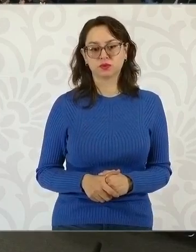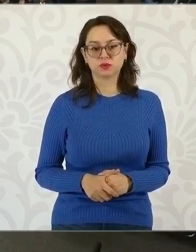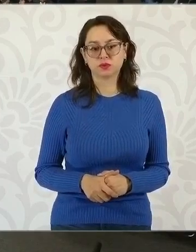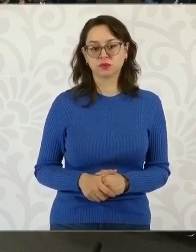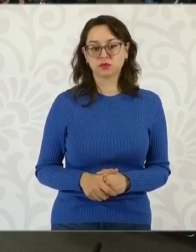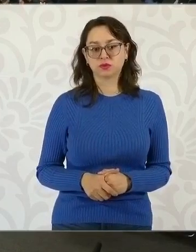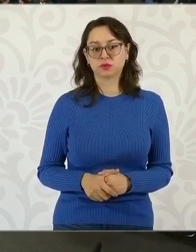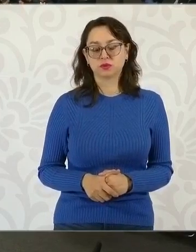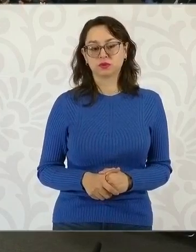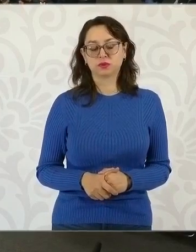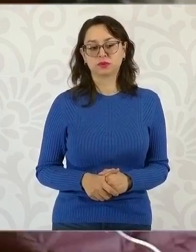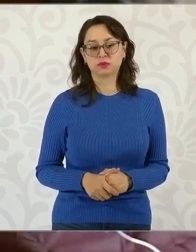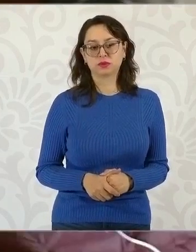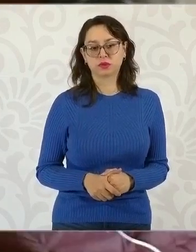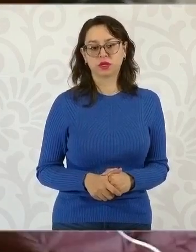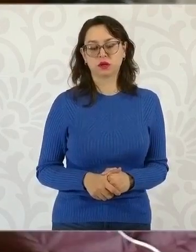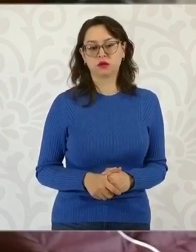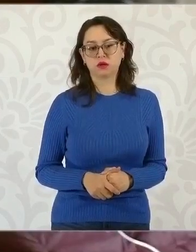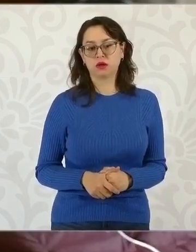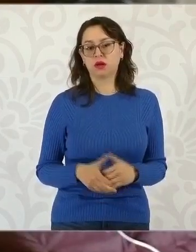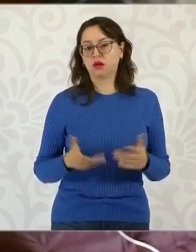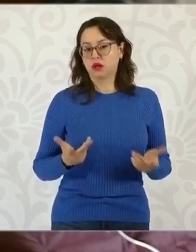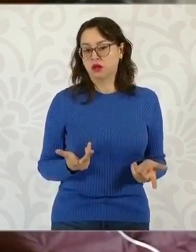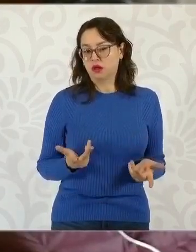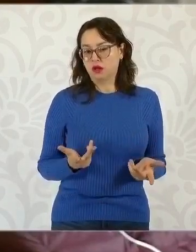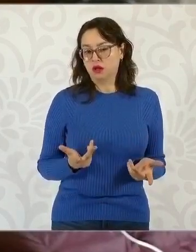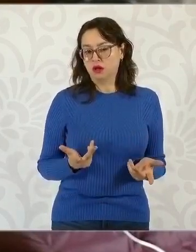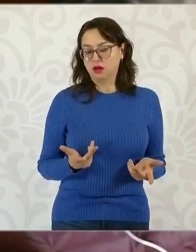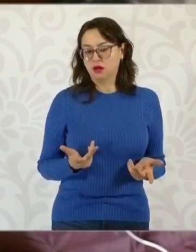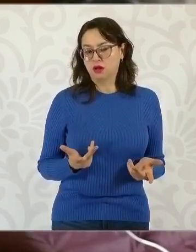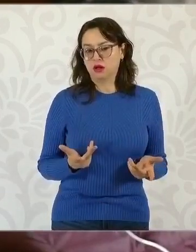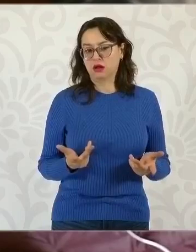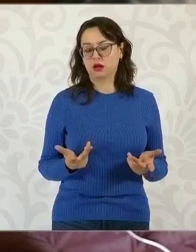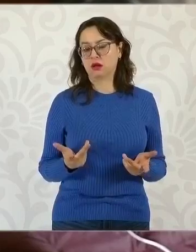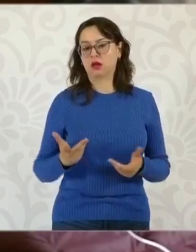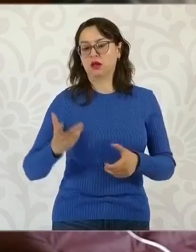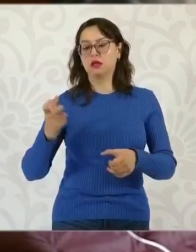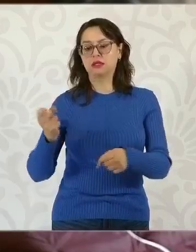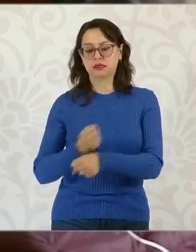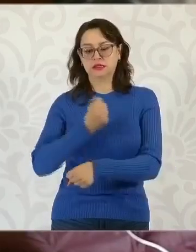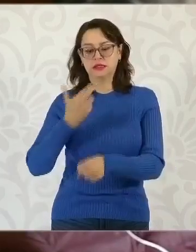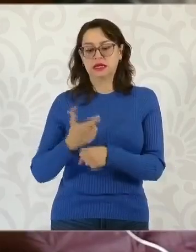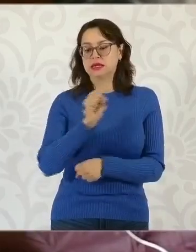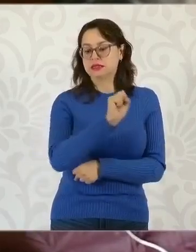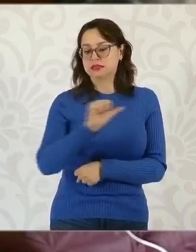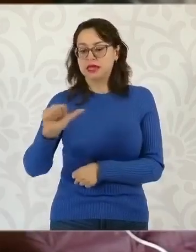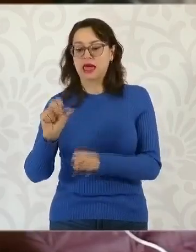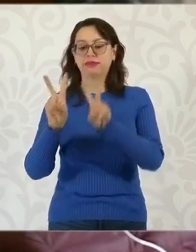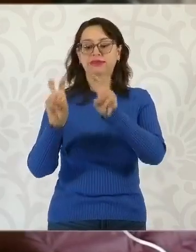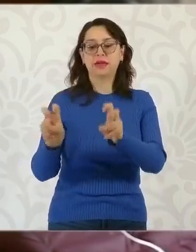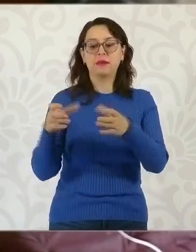habría cometido en la beneficencia pública, que es esta área adscrita a la Secretaría de Salud. Tenemos